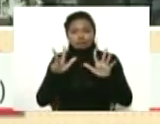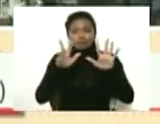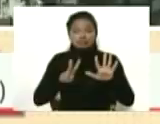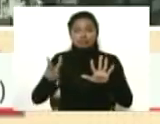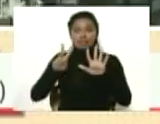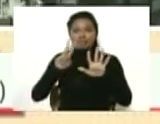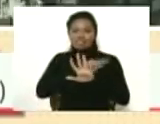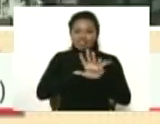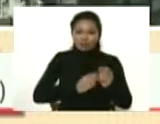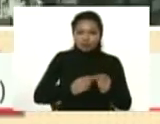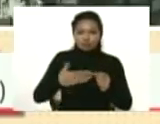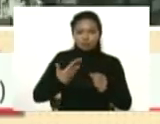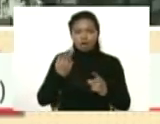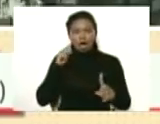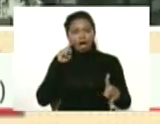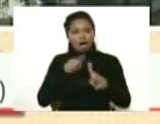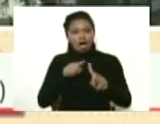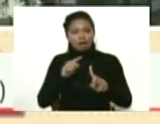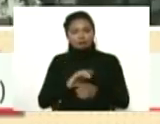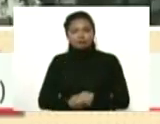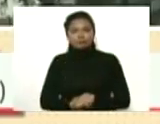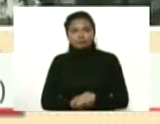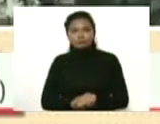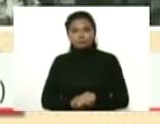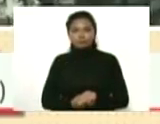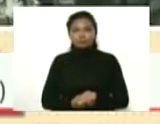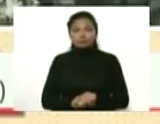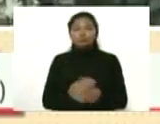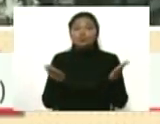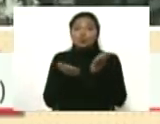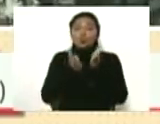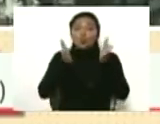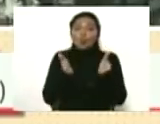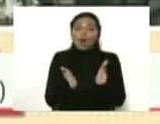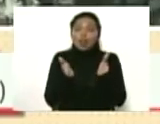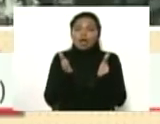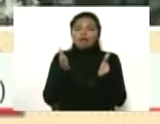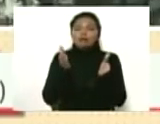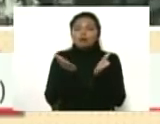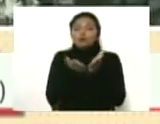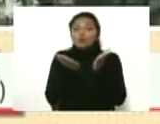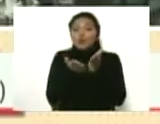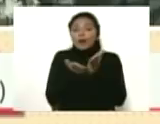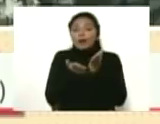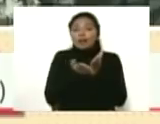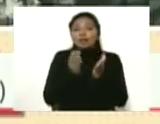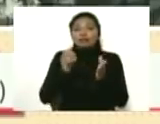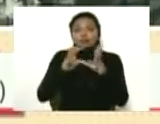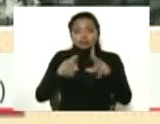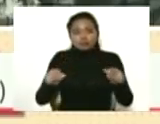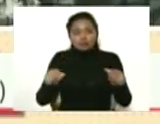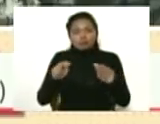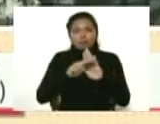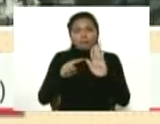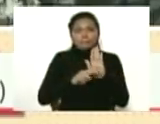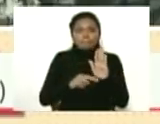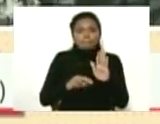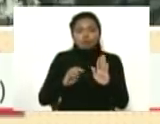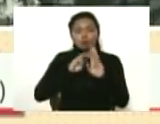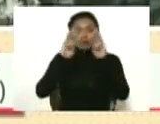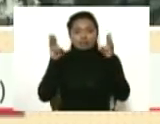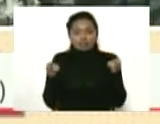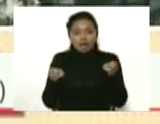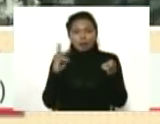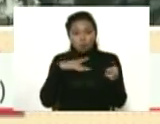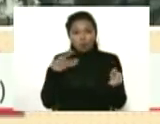poder. Que sea una escuela territorializada con modalidad presencial y